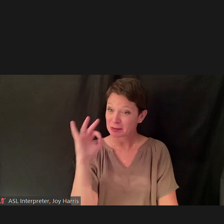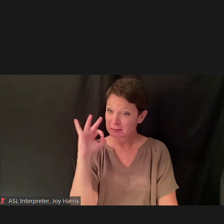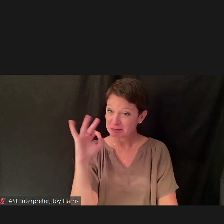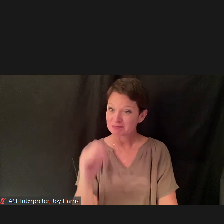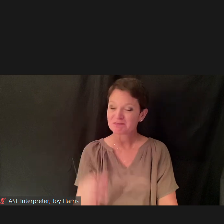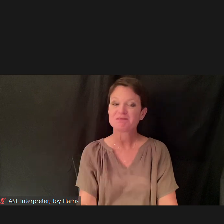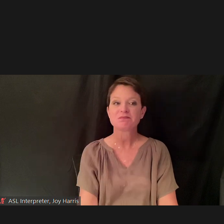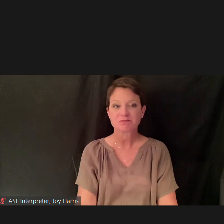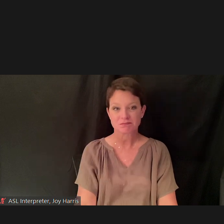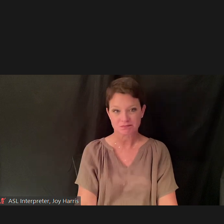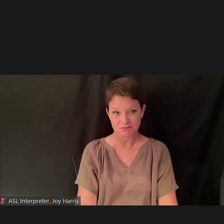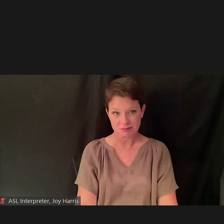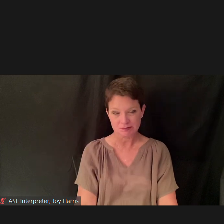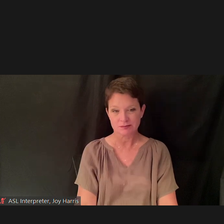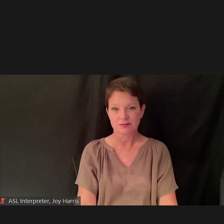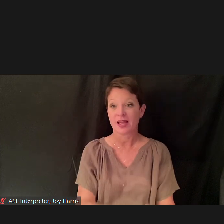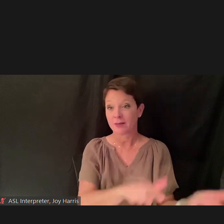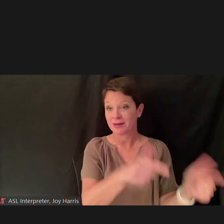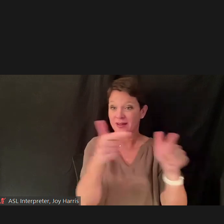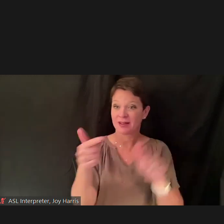Muy bien.